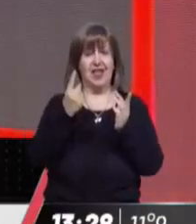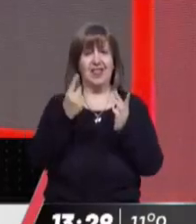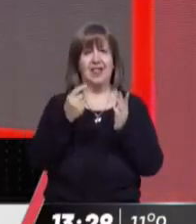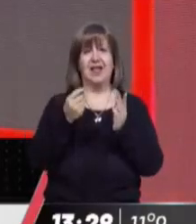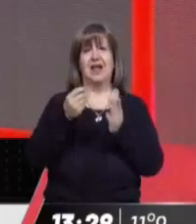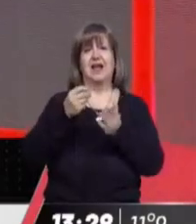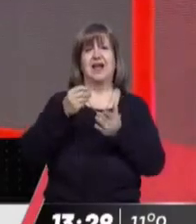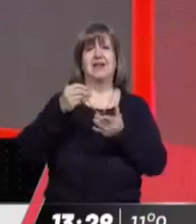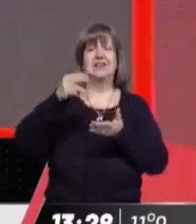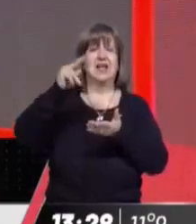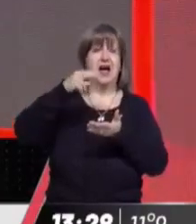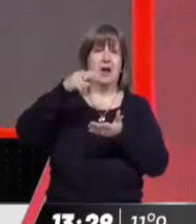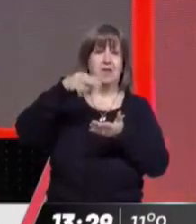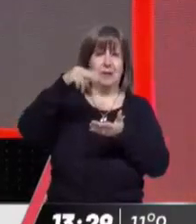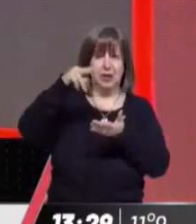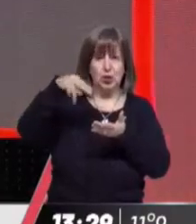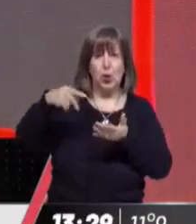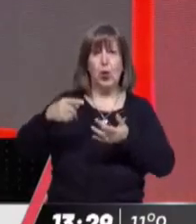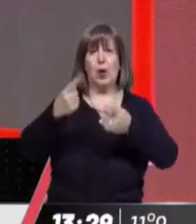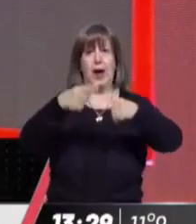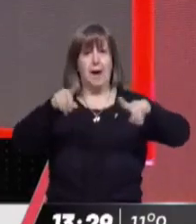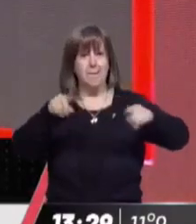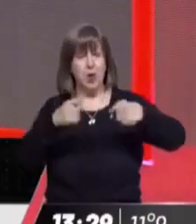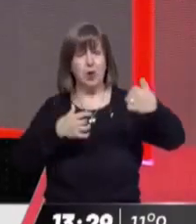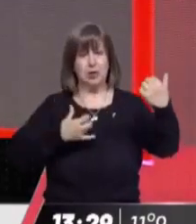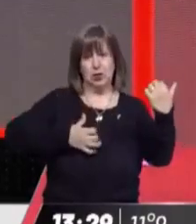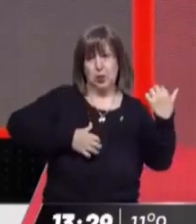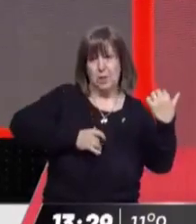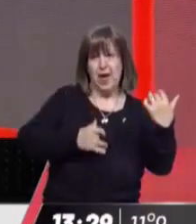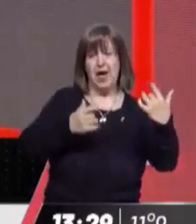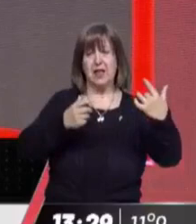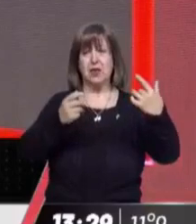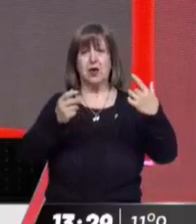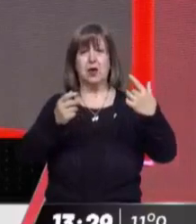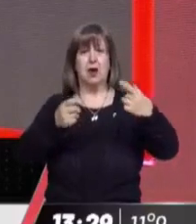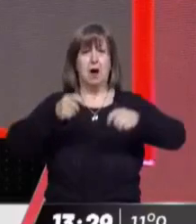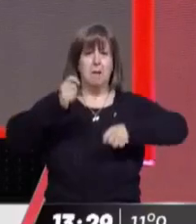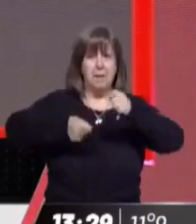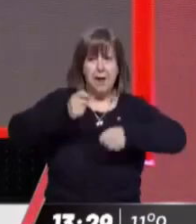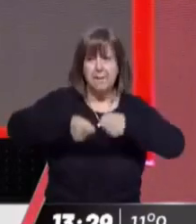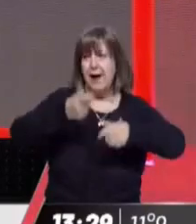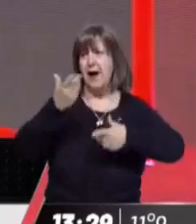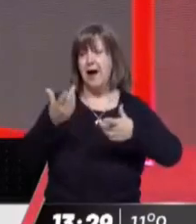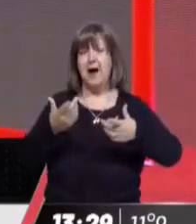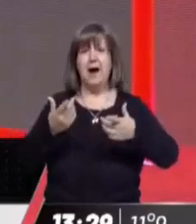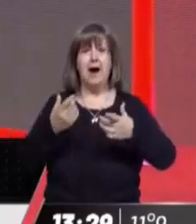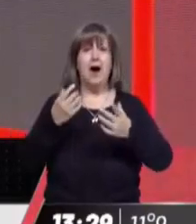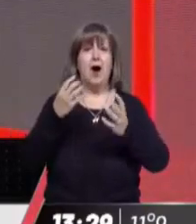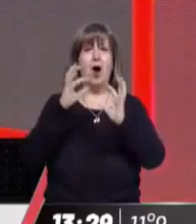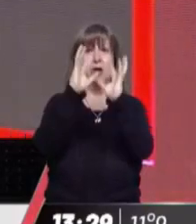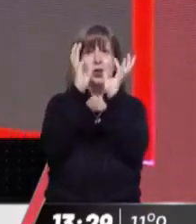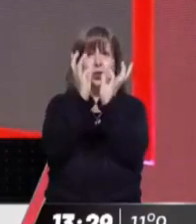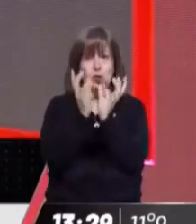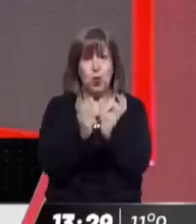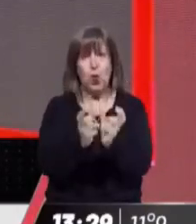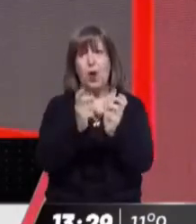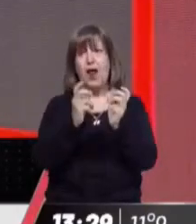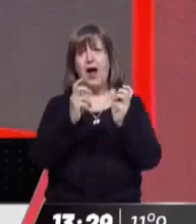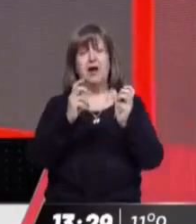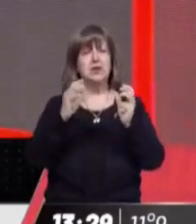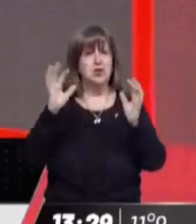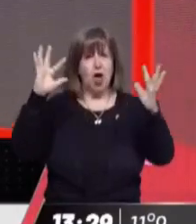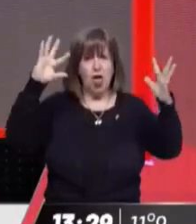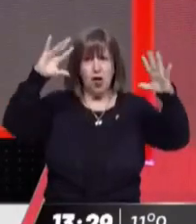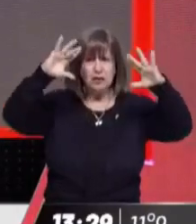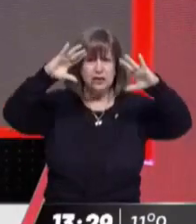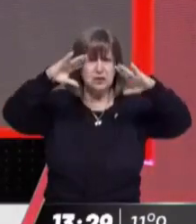toner para los diseñadores instrumentos musicales elementos que se usan para crear una escultura por ejemplo todo